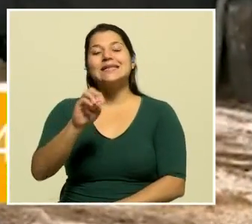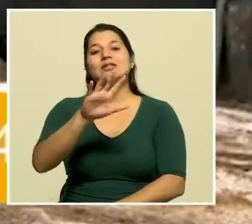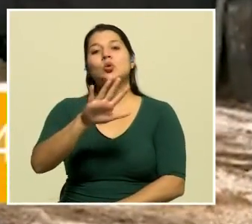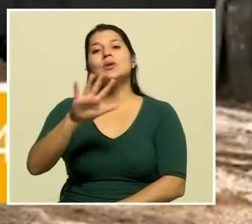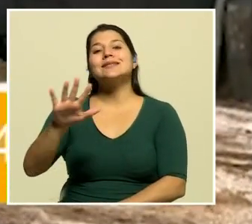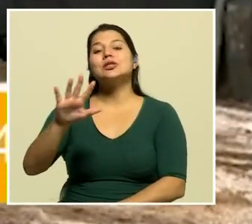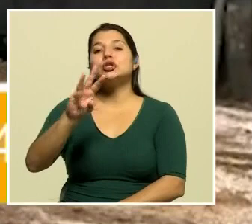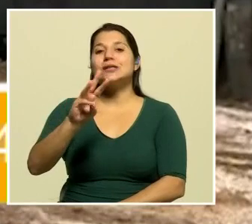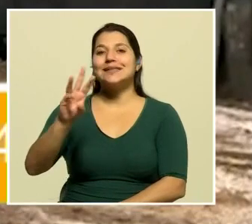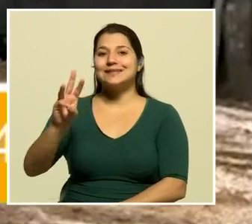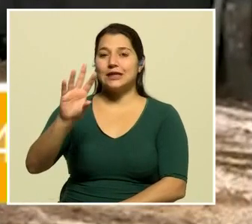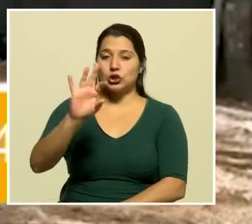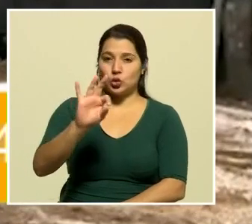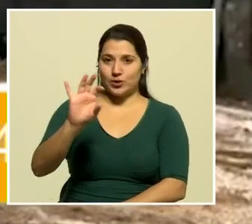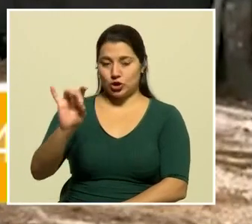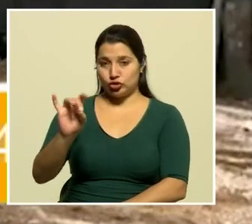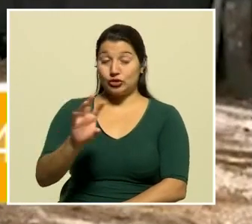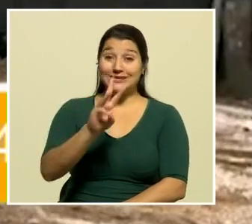6055-9698,